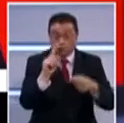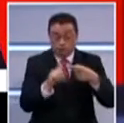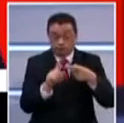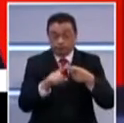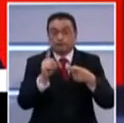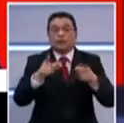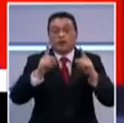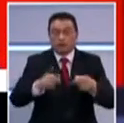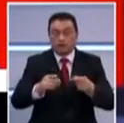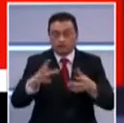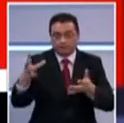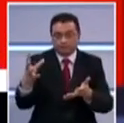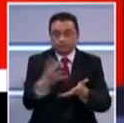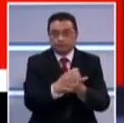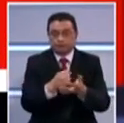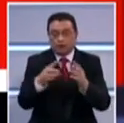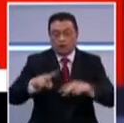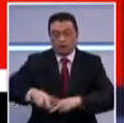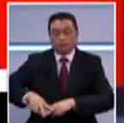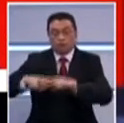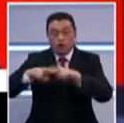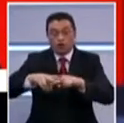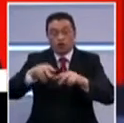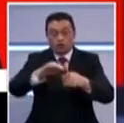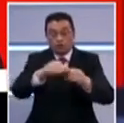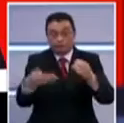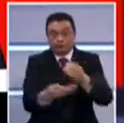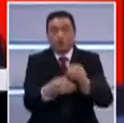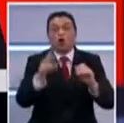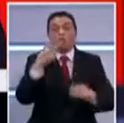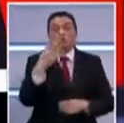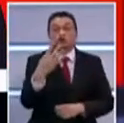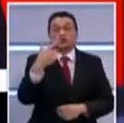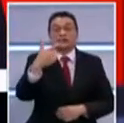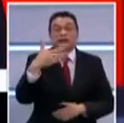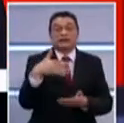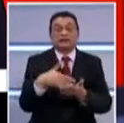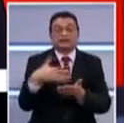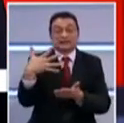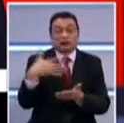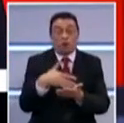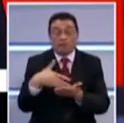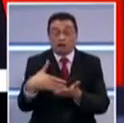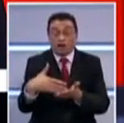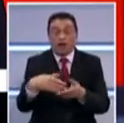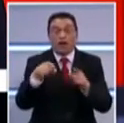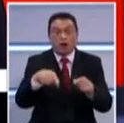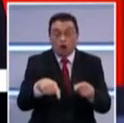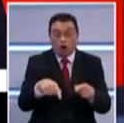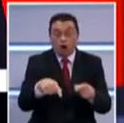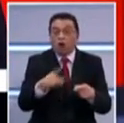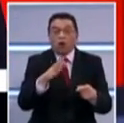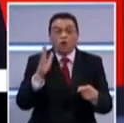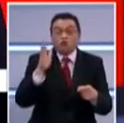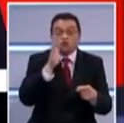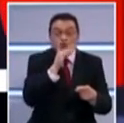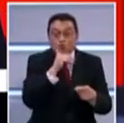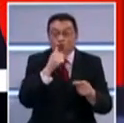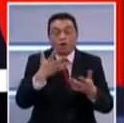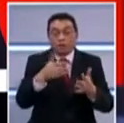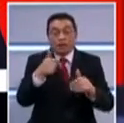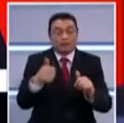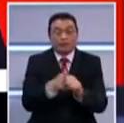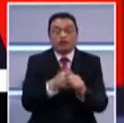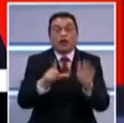obtener desde desde los fondos de la ley reservada del cobre 475 millones que hoy día no hay espacio legal para